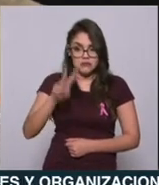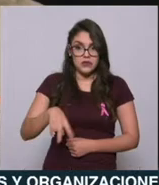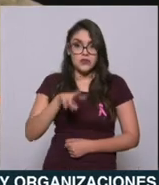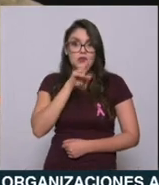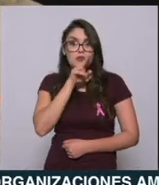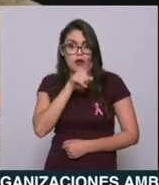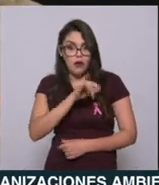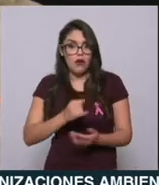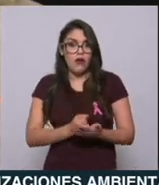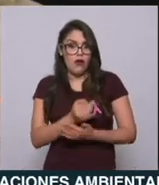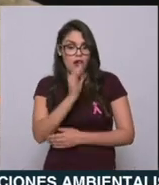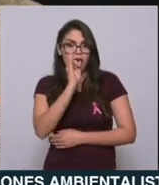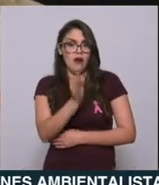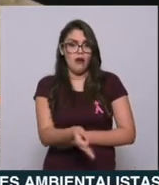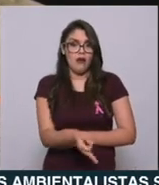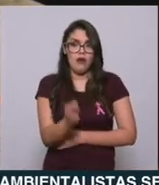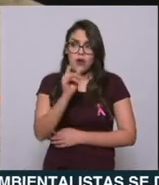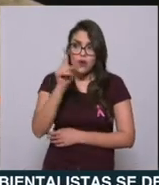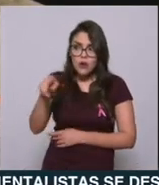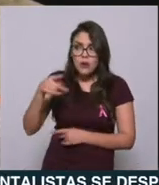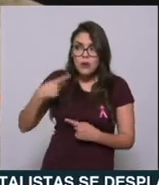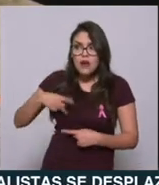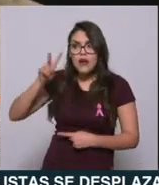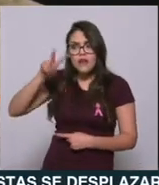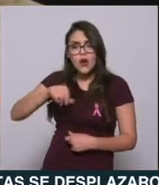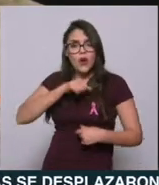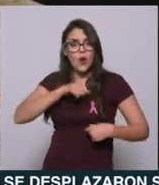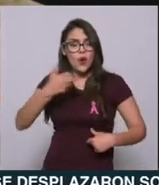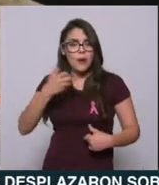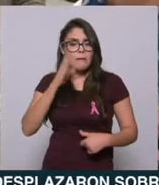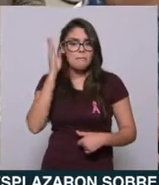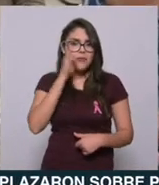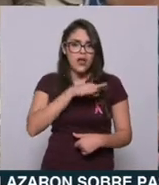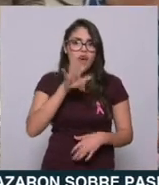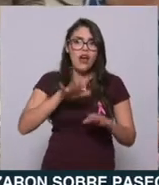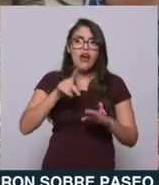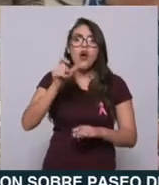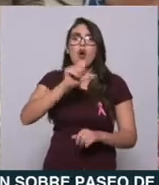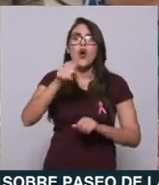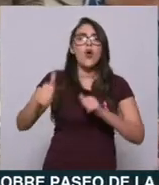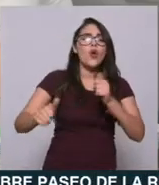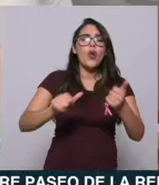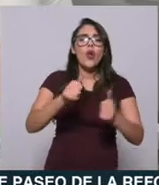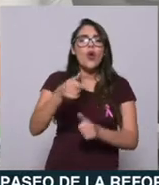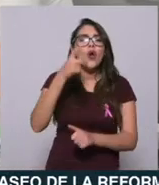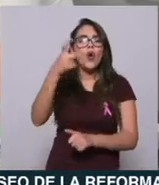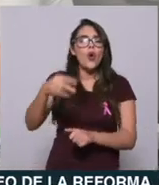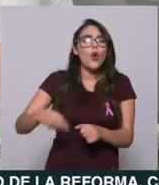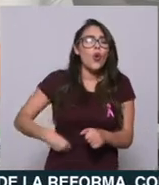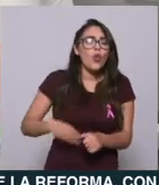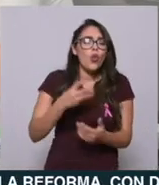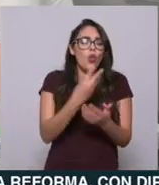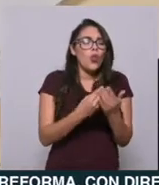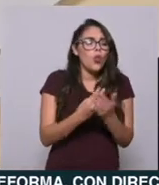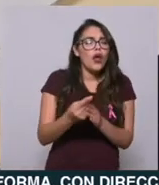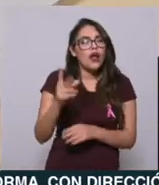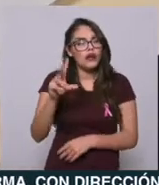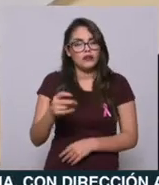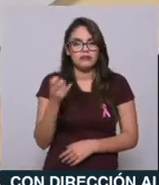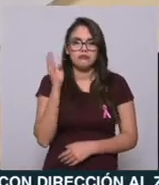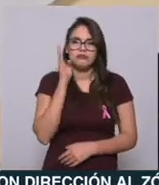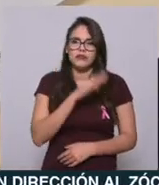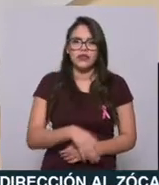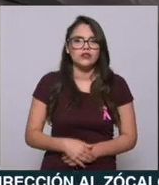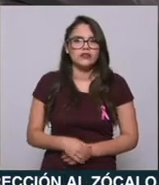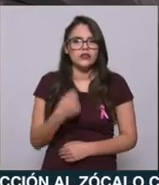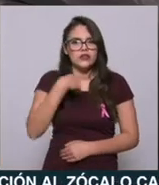Congreso Federal no busque detener a los verdaderos delincuentes, más bien busca culpables entre los contribuyentes cautivos. Dijo que se está utilizando